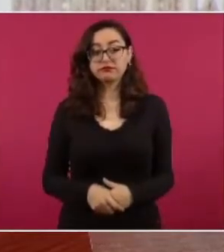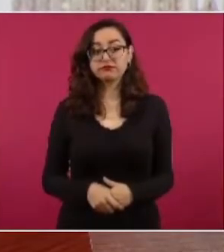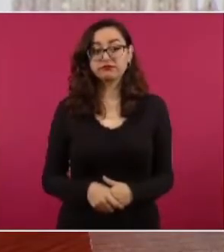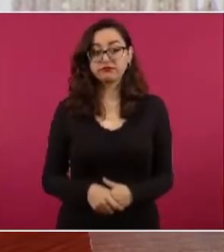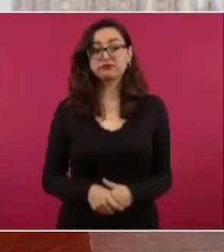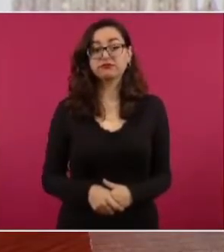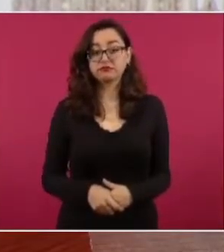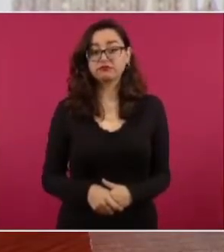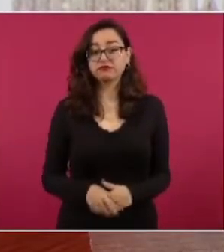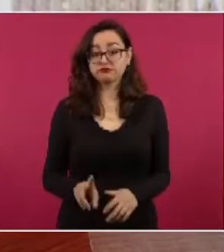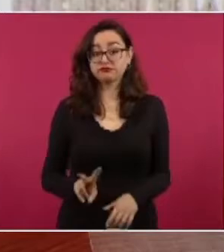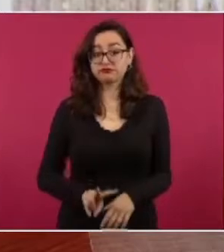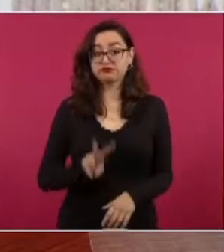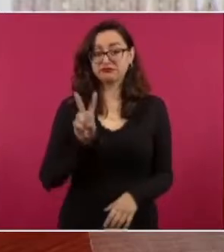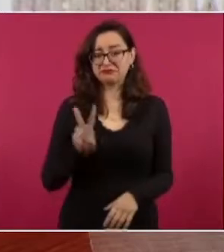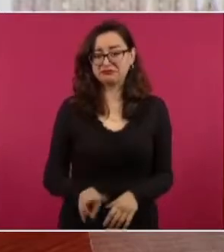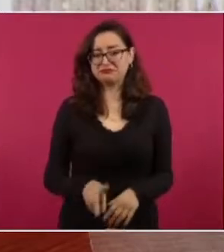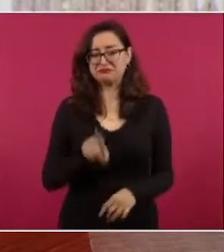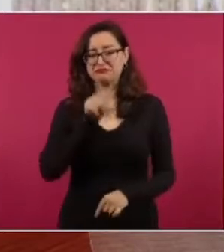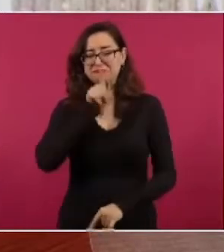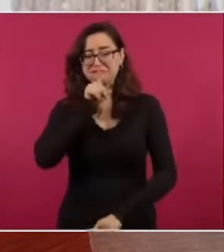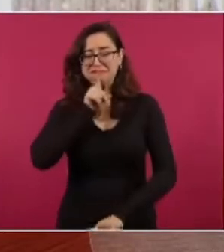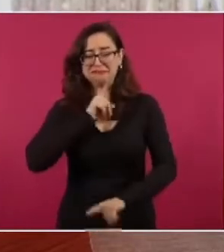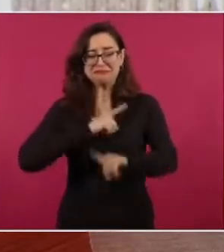desde luego calumnias.